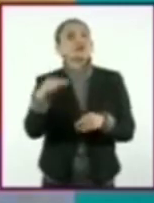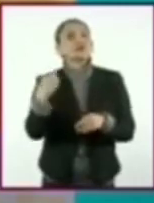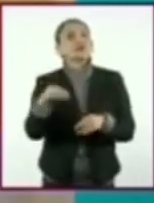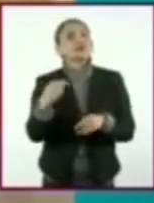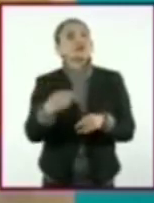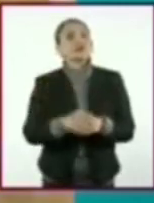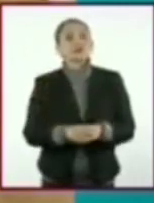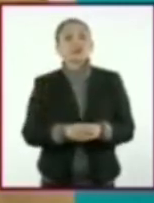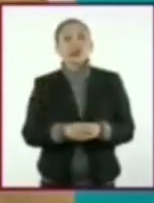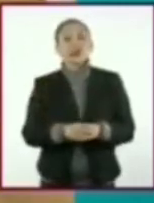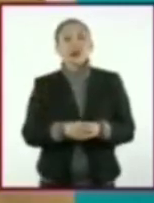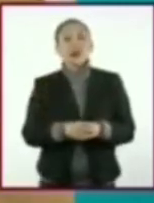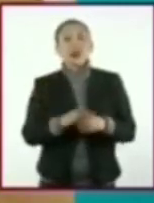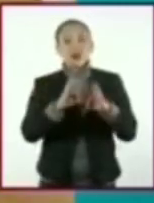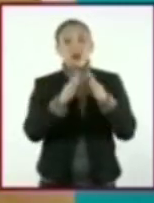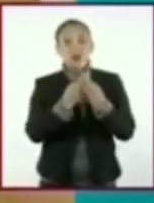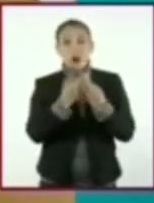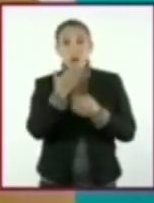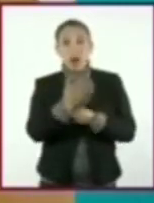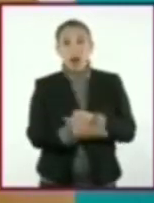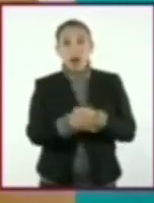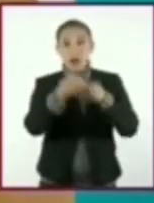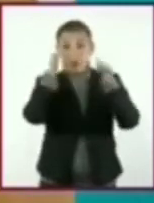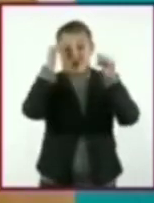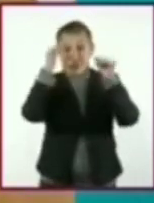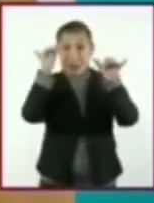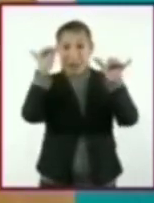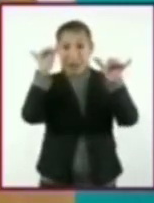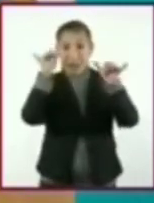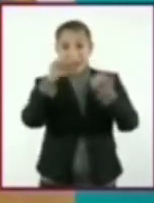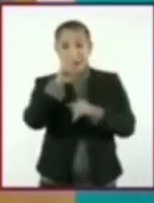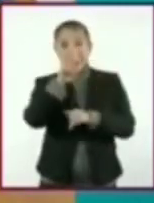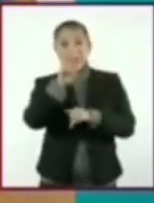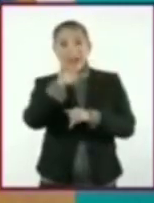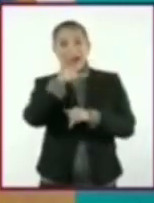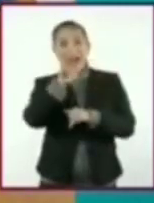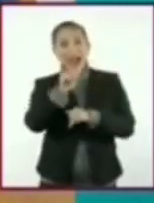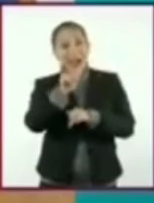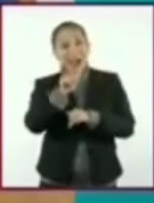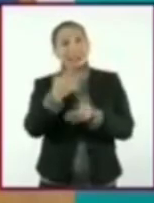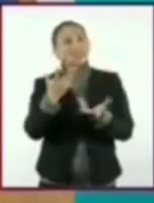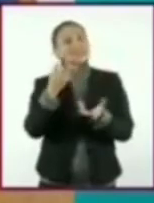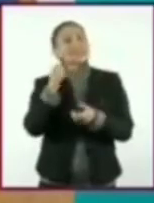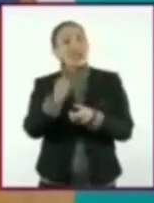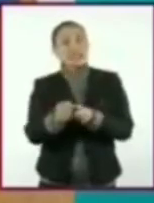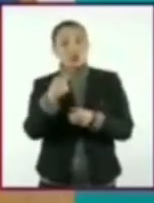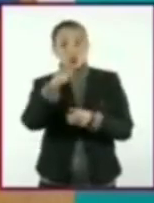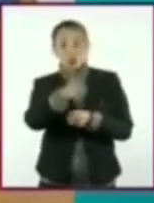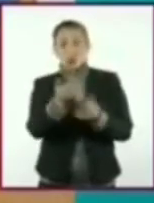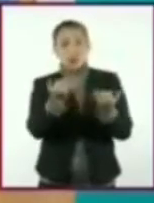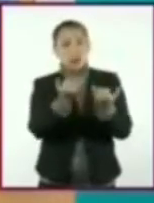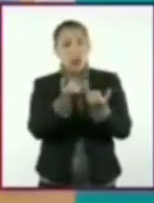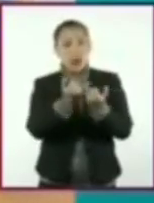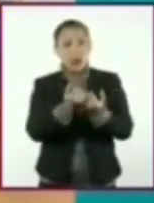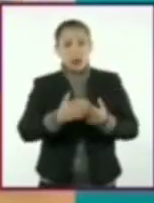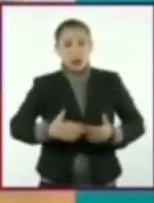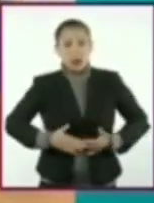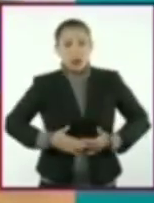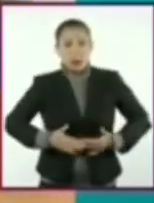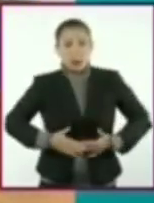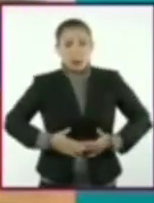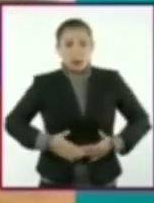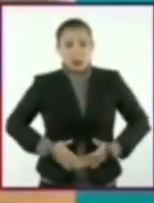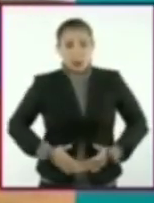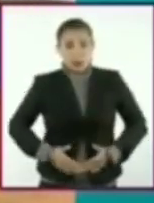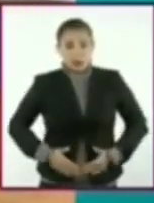llama la postura de vaca. En vaca, fíjate, vas a bajar el bajo vientre. El bajo vientre va a